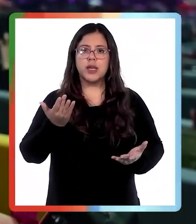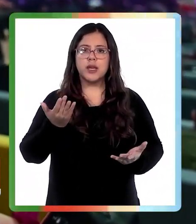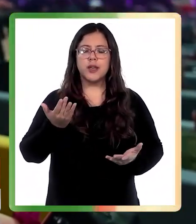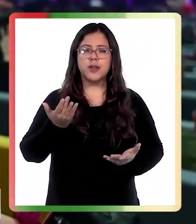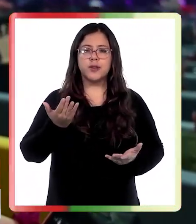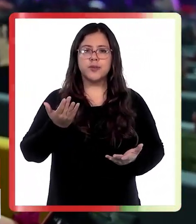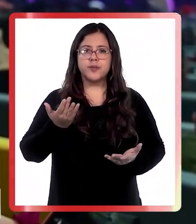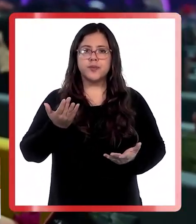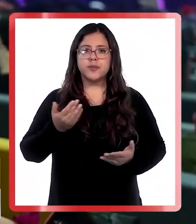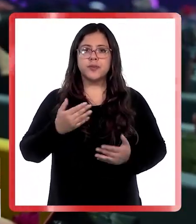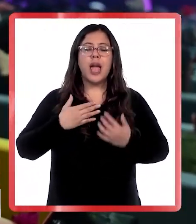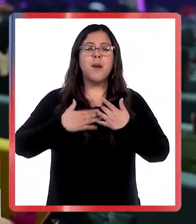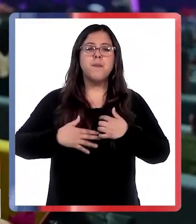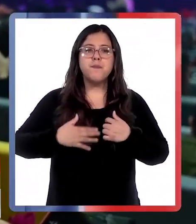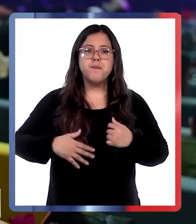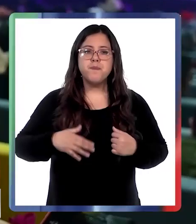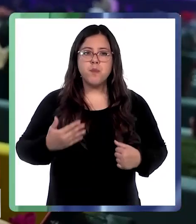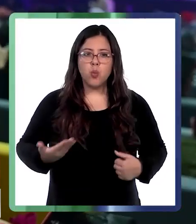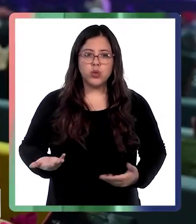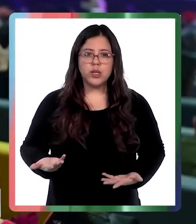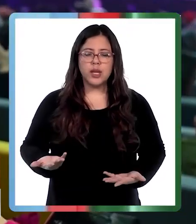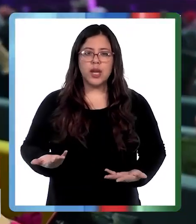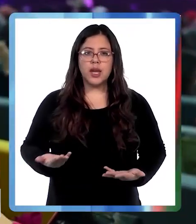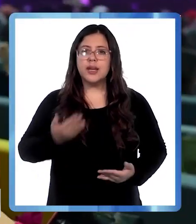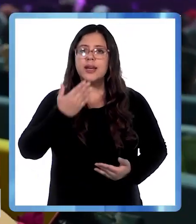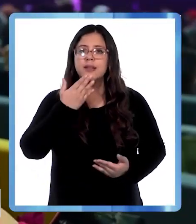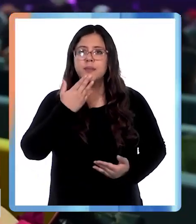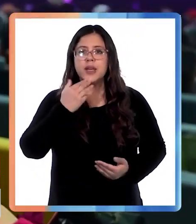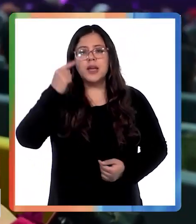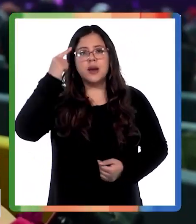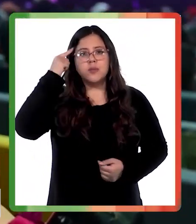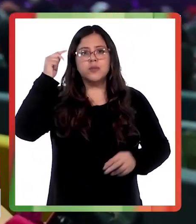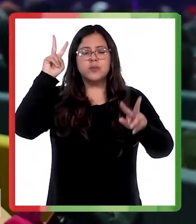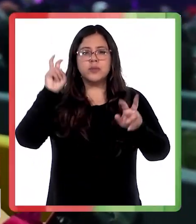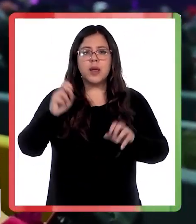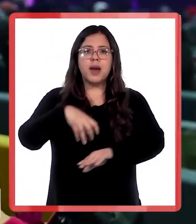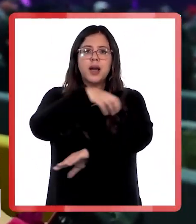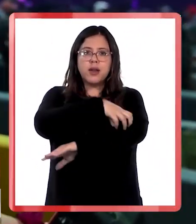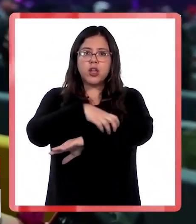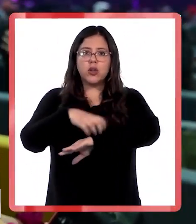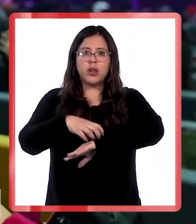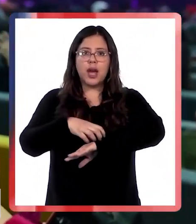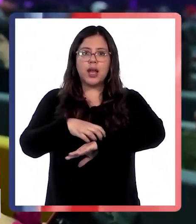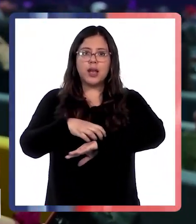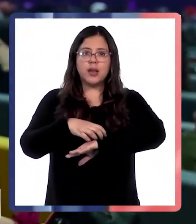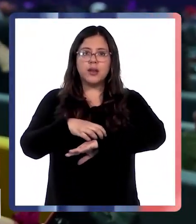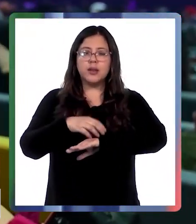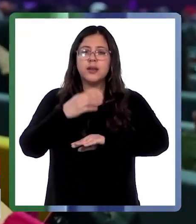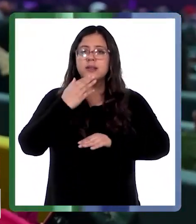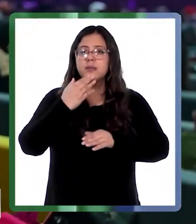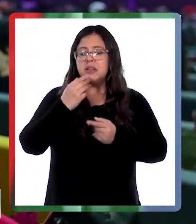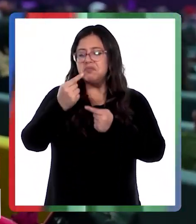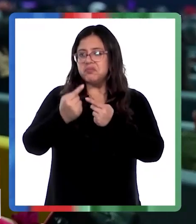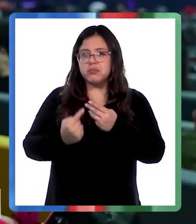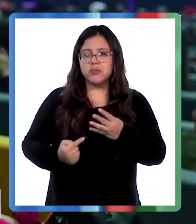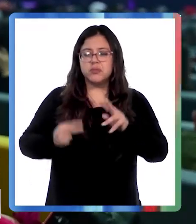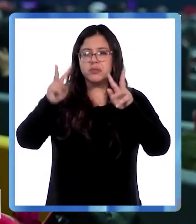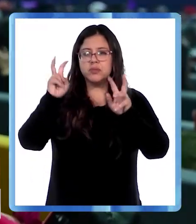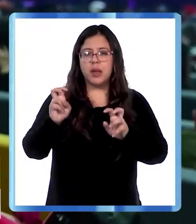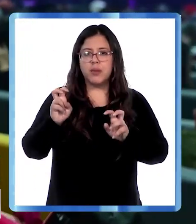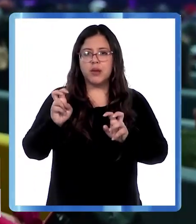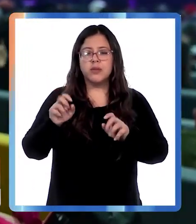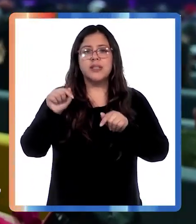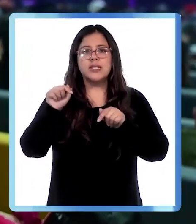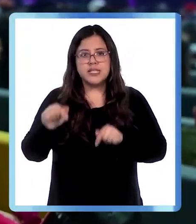que lo que más me me gusta es que se considere también bandas regionales está yant antes de congreso Así